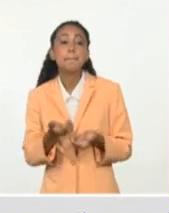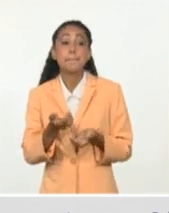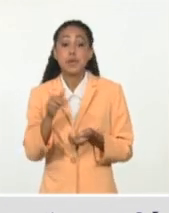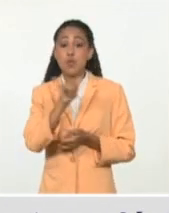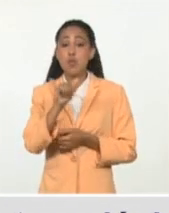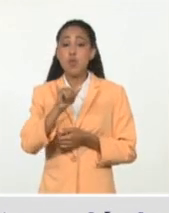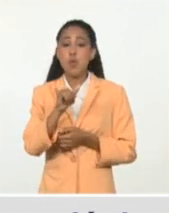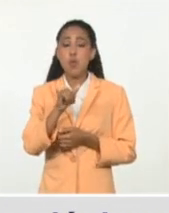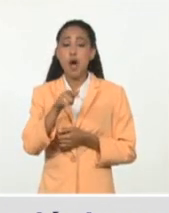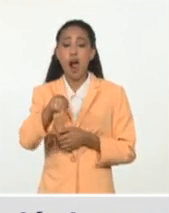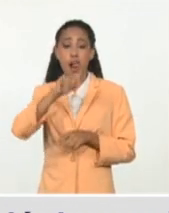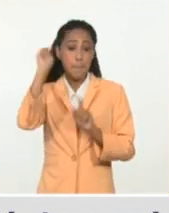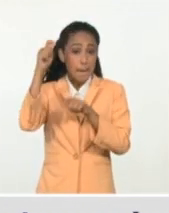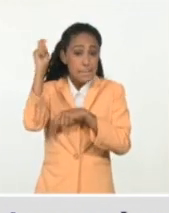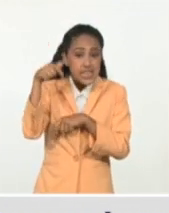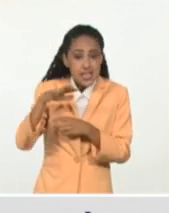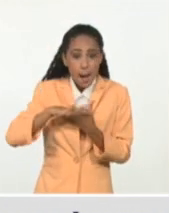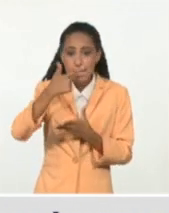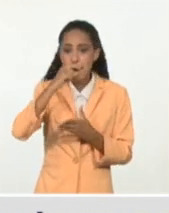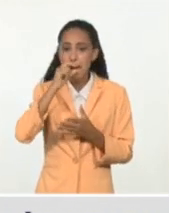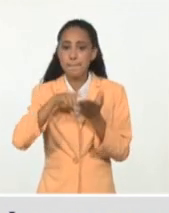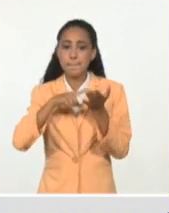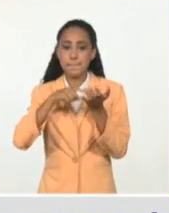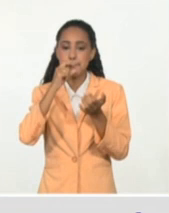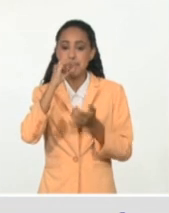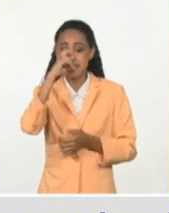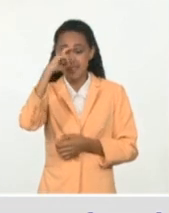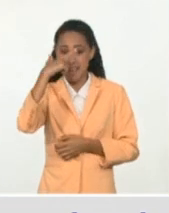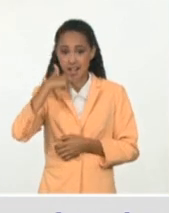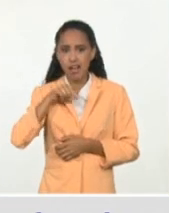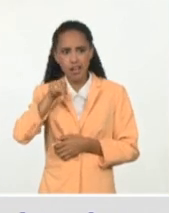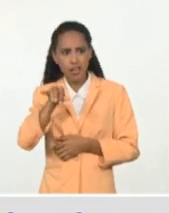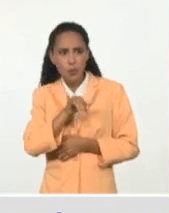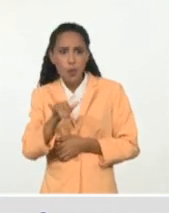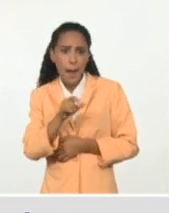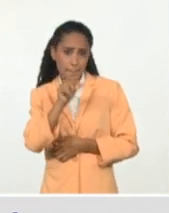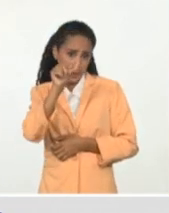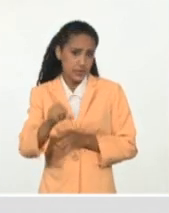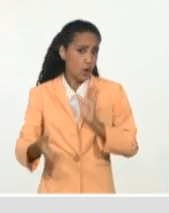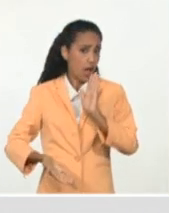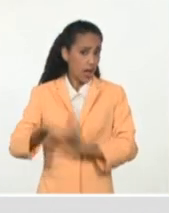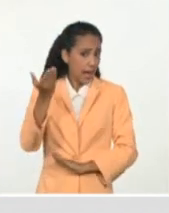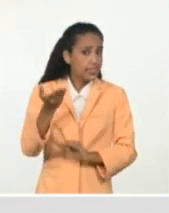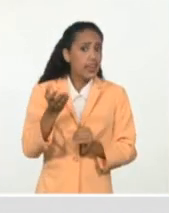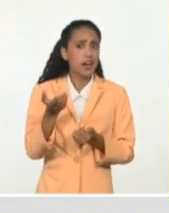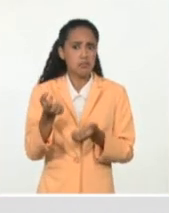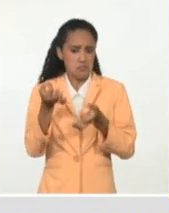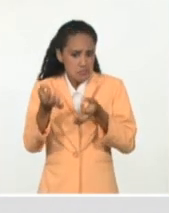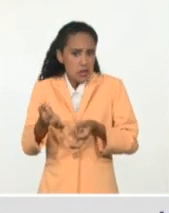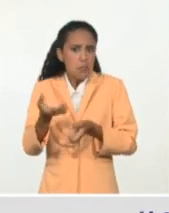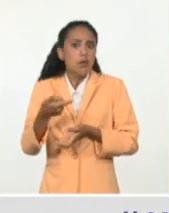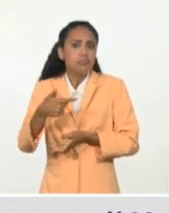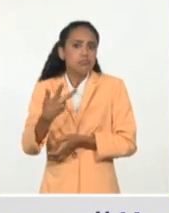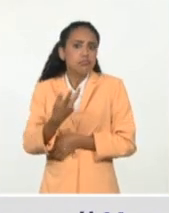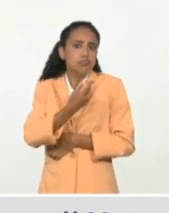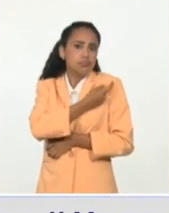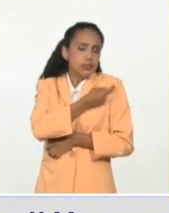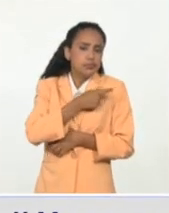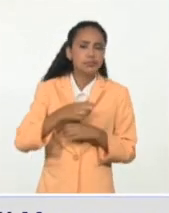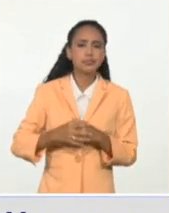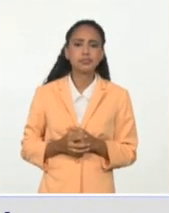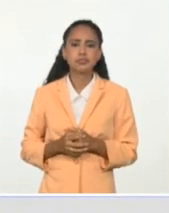vacunal pensado para recuperados pacientes ya que padecieron la COVID-19? ¿En qué